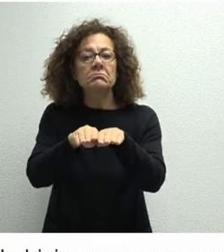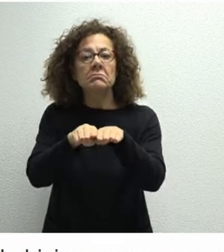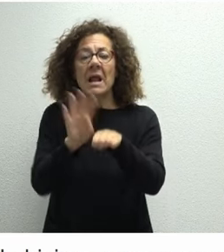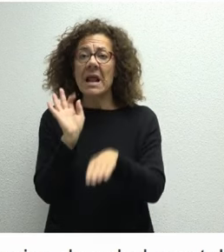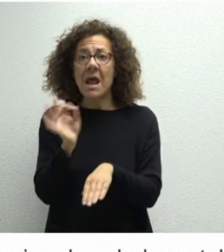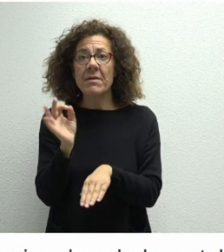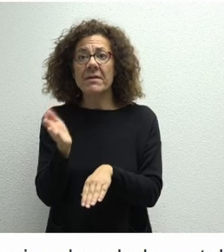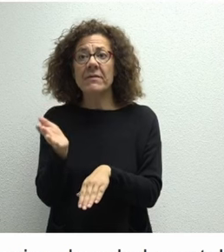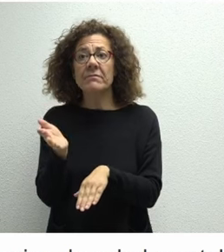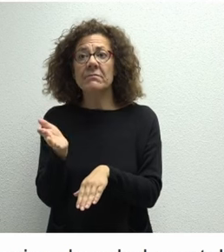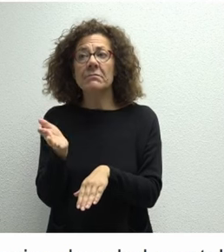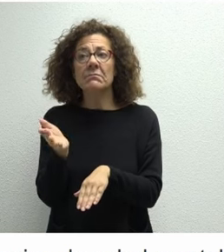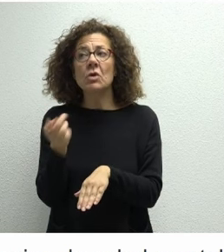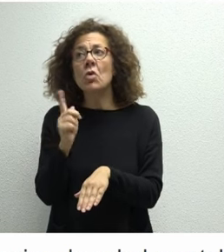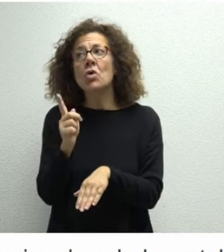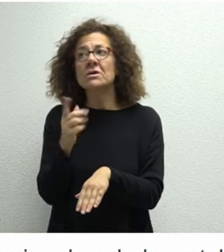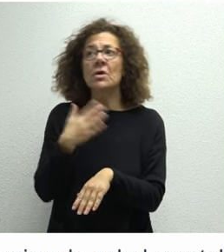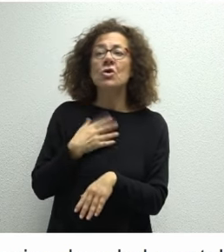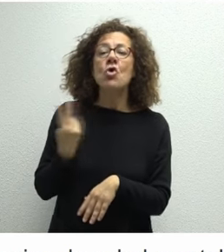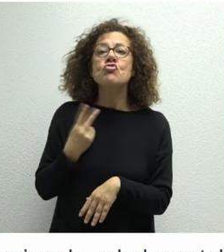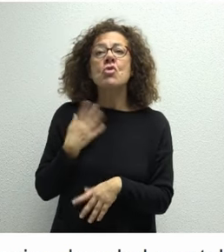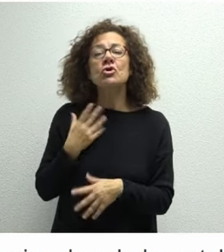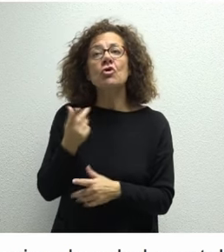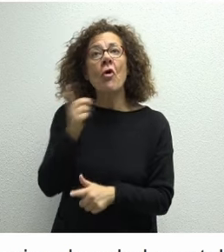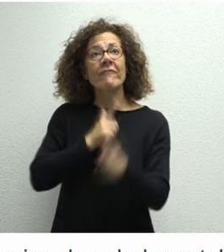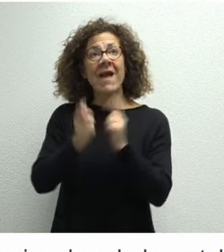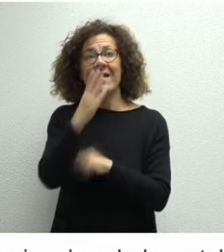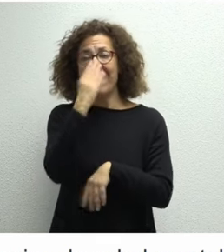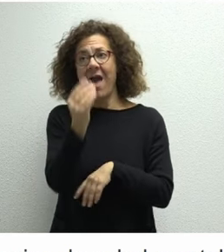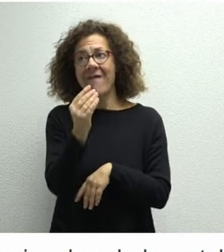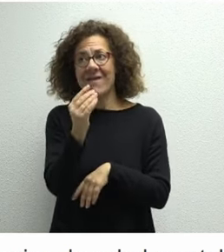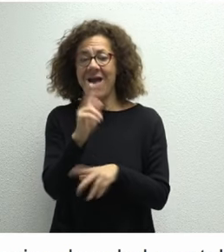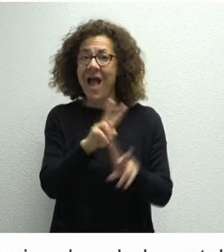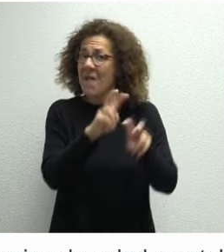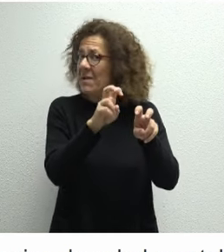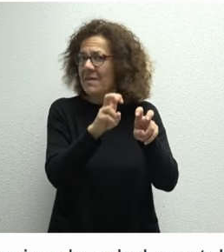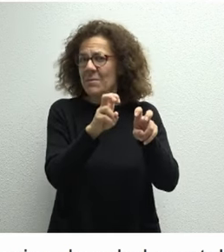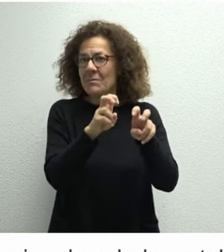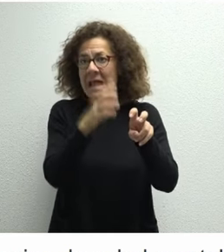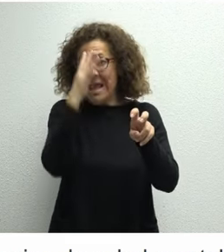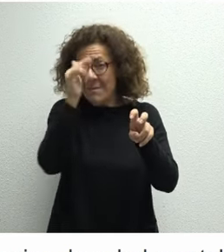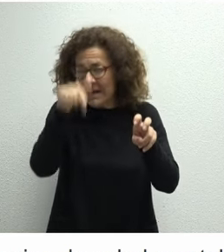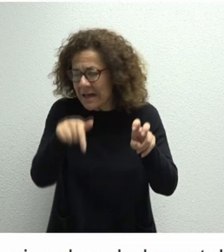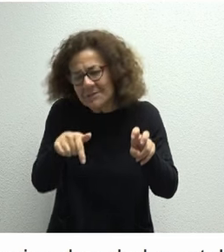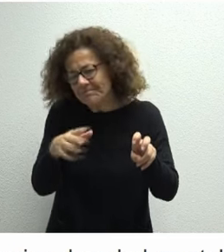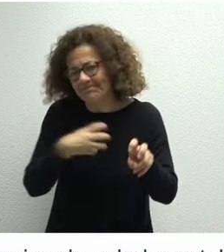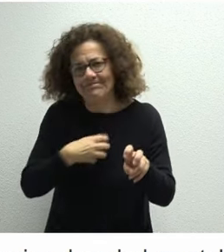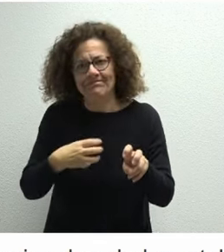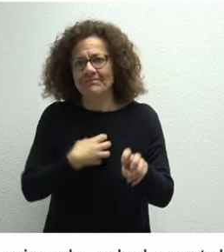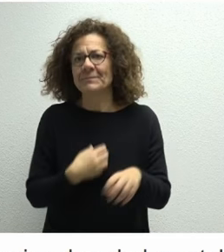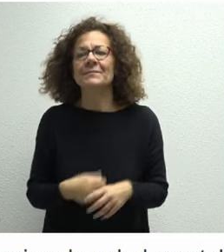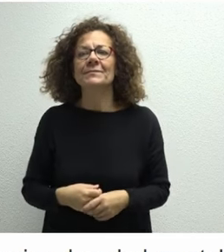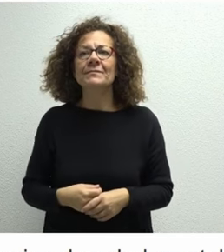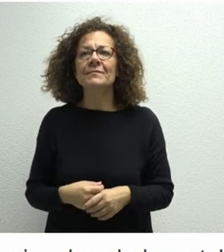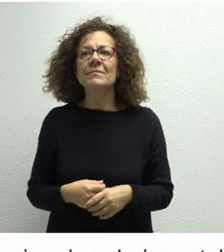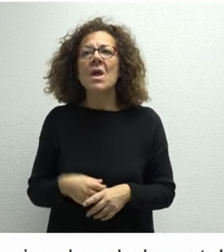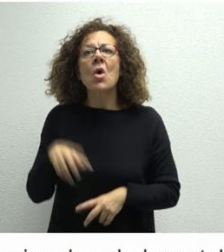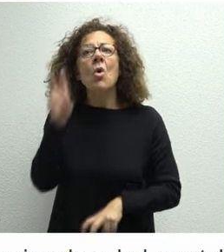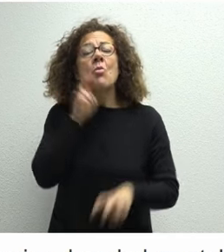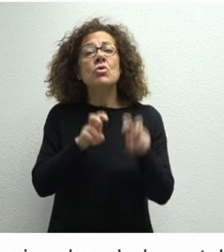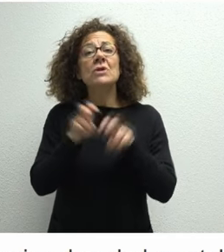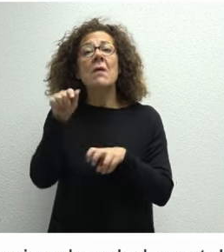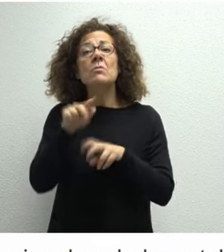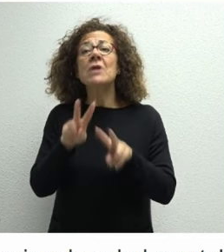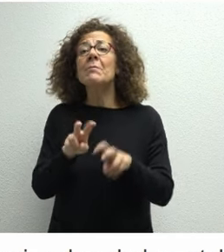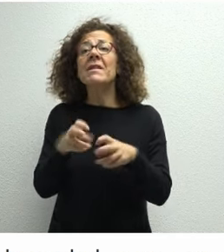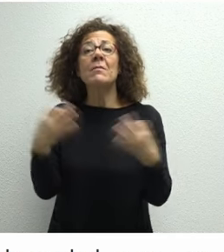es esos viajes de ave como digo no nos podíamos ni siquiera haber imaginado No qué buscábamos en en un